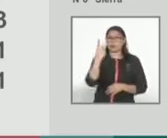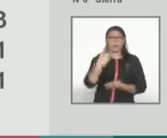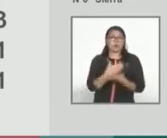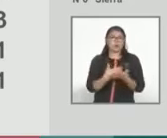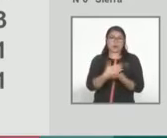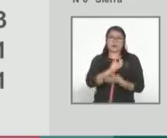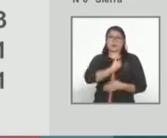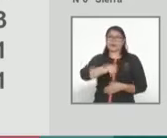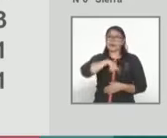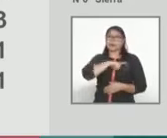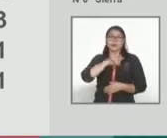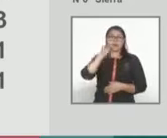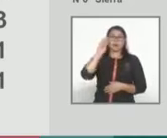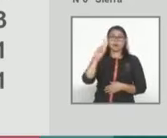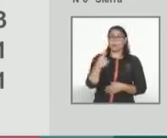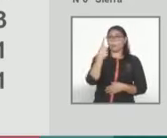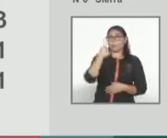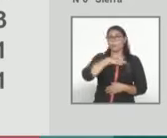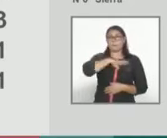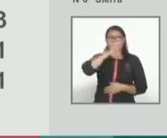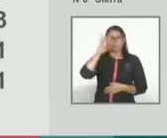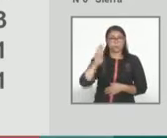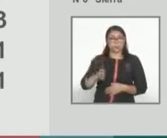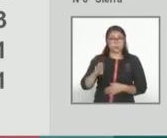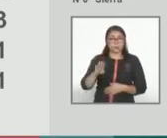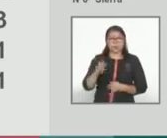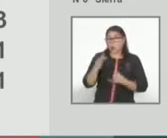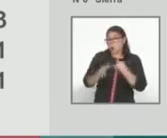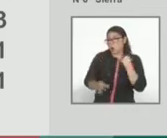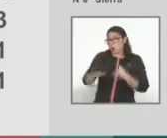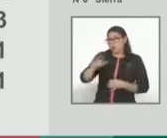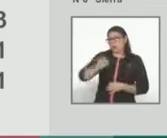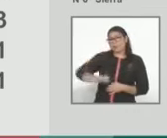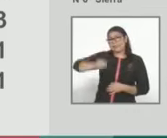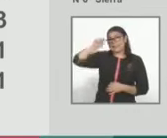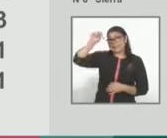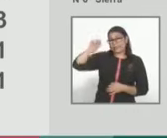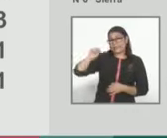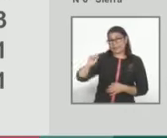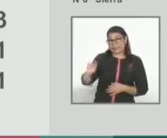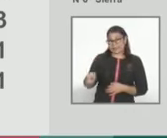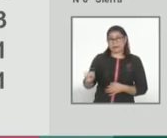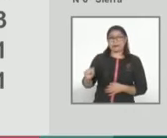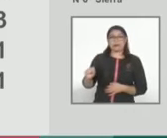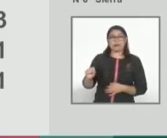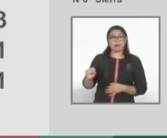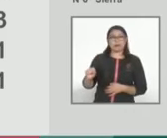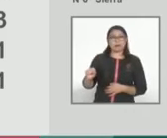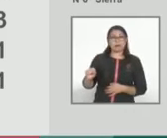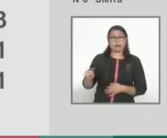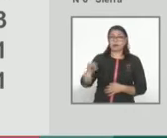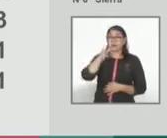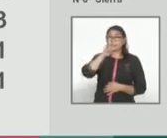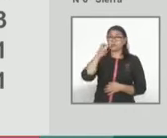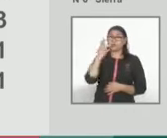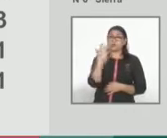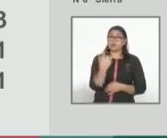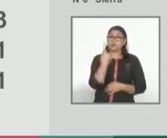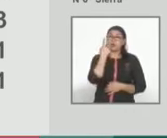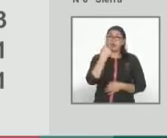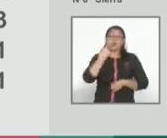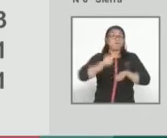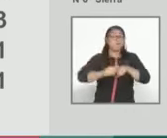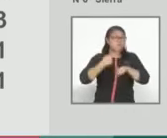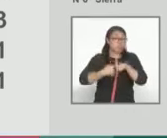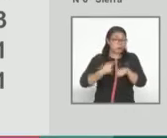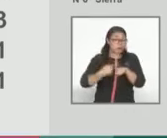recuperados y 91 defunciones. Y finalmente la jurisdicción sanitaria número 6, Sierra, con 251